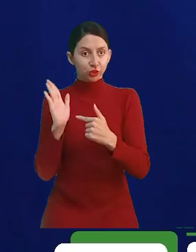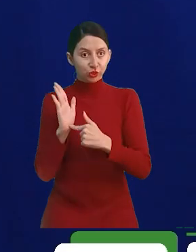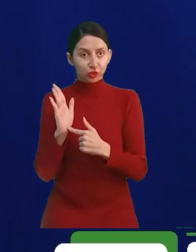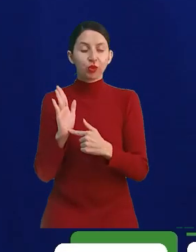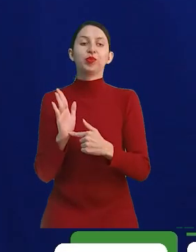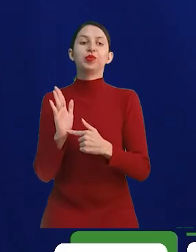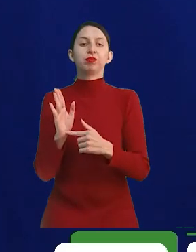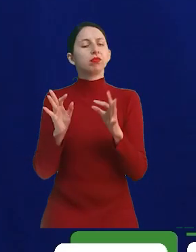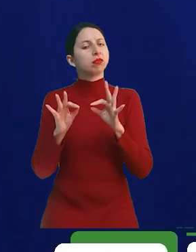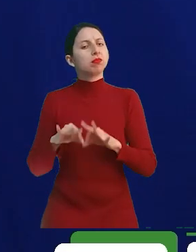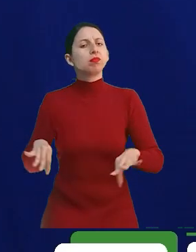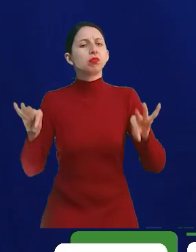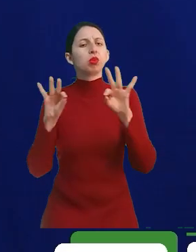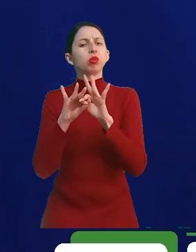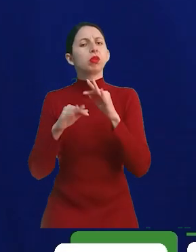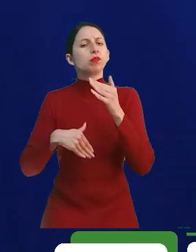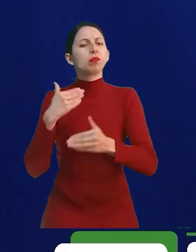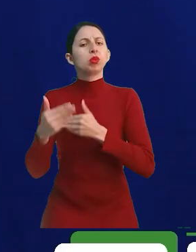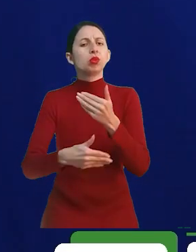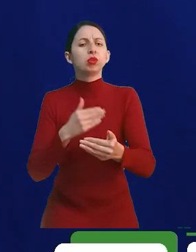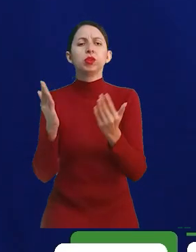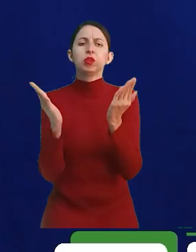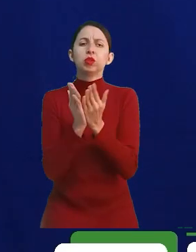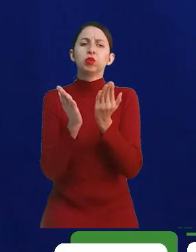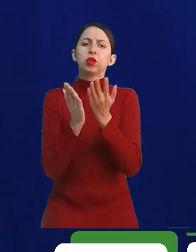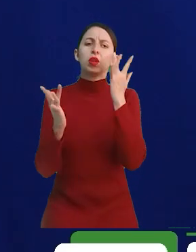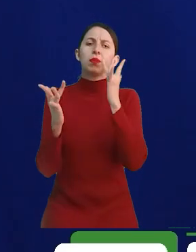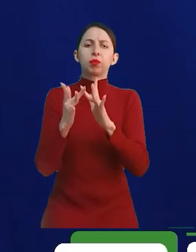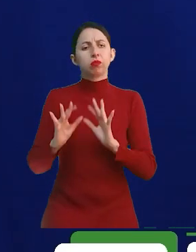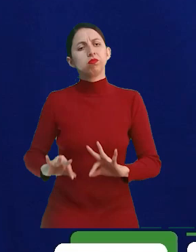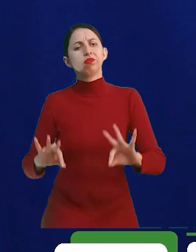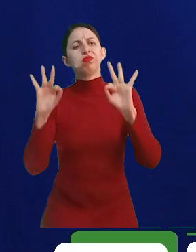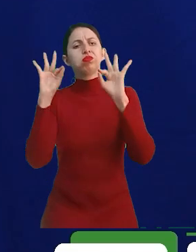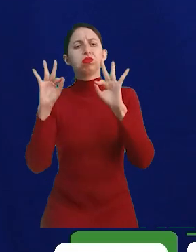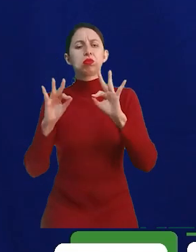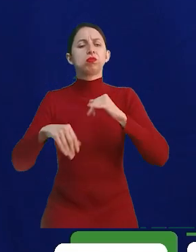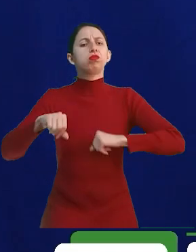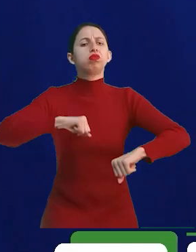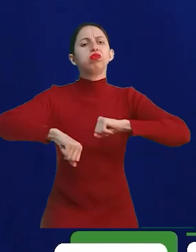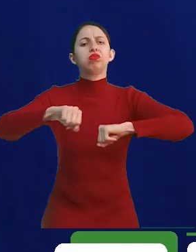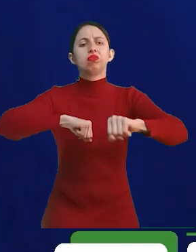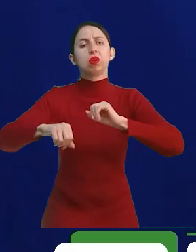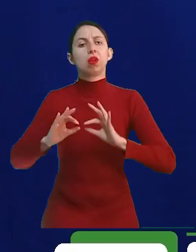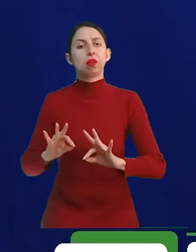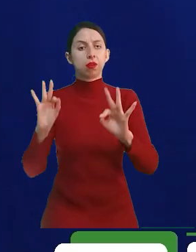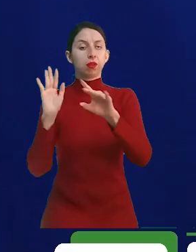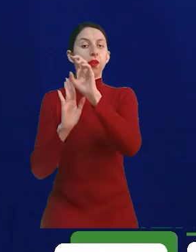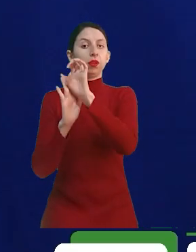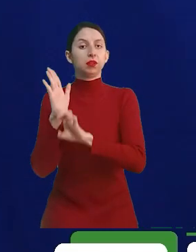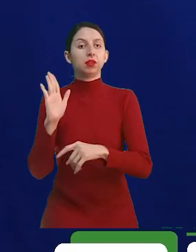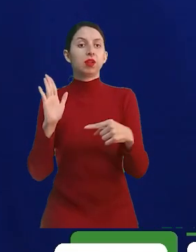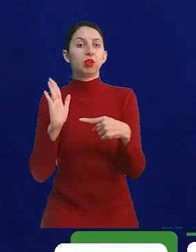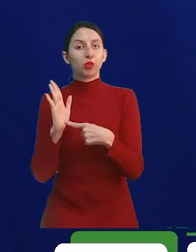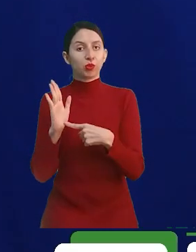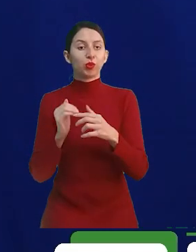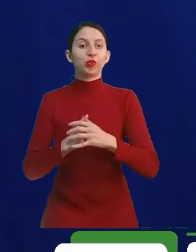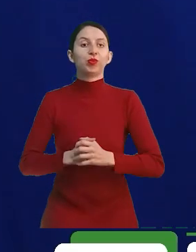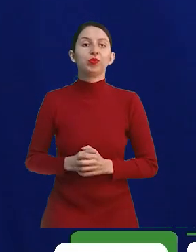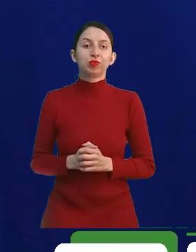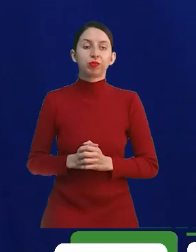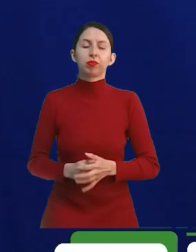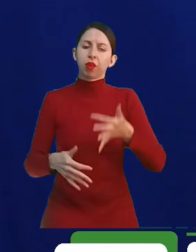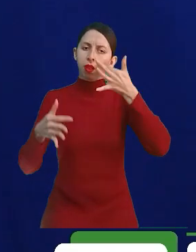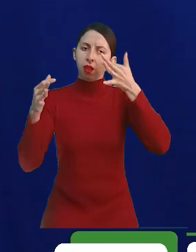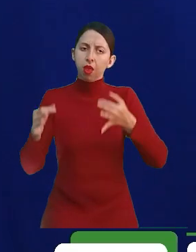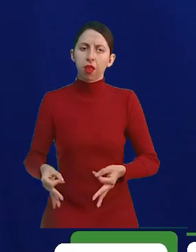académico y curricular sabemos que el fundamento de nuestro proceso educativo está una adecuada gestión del currículo un